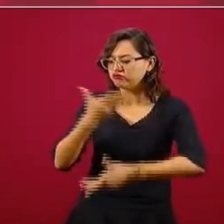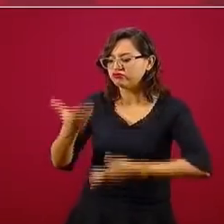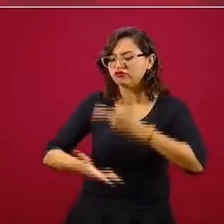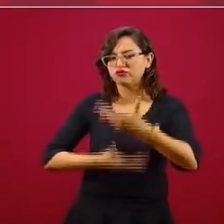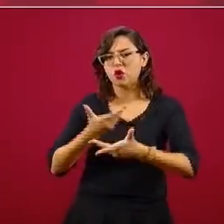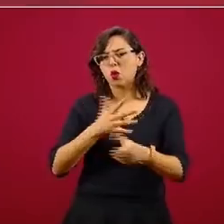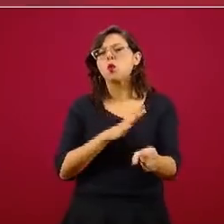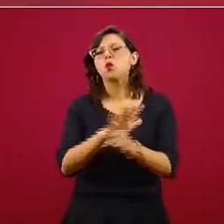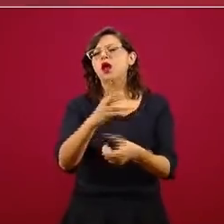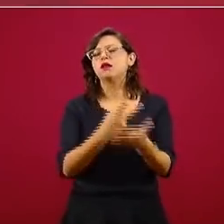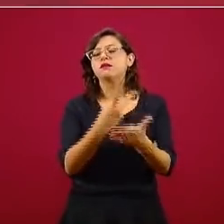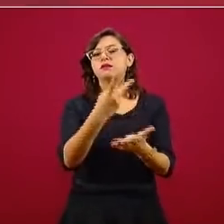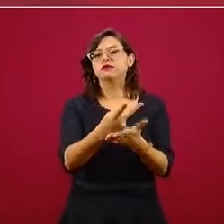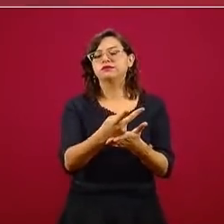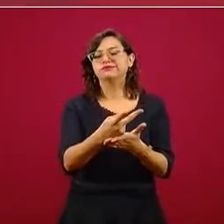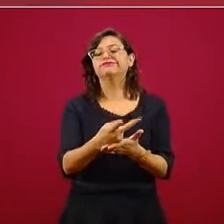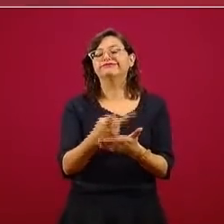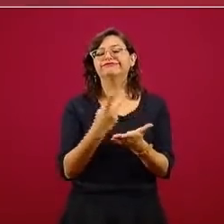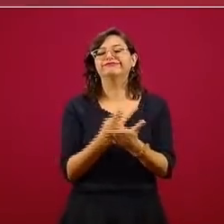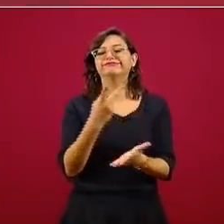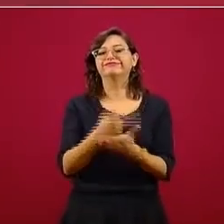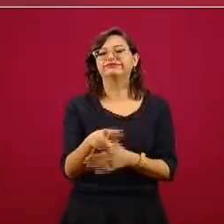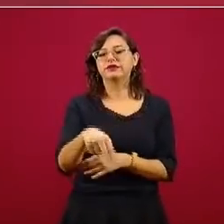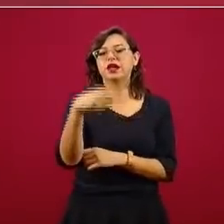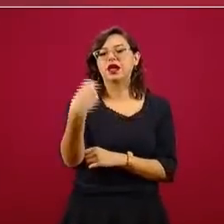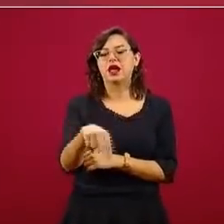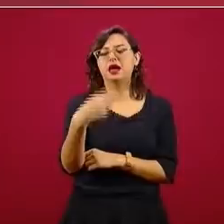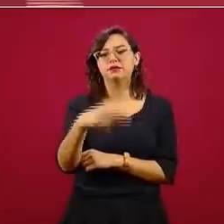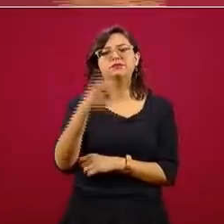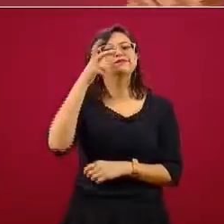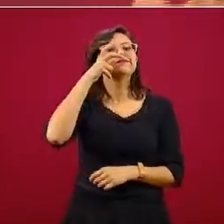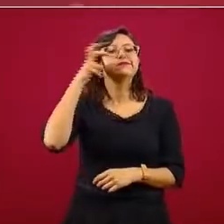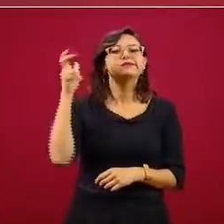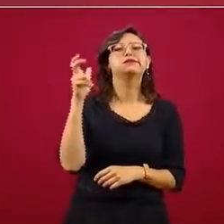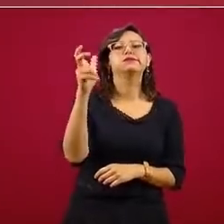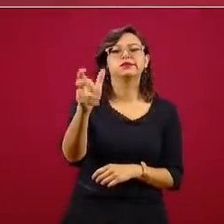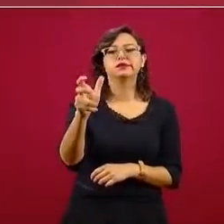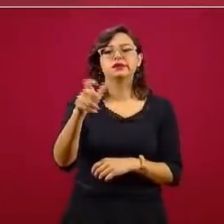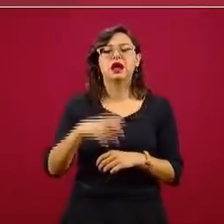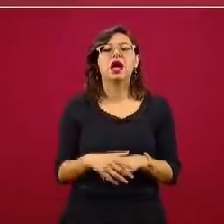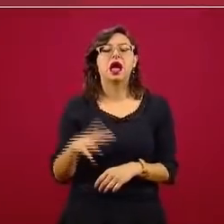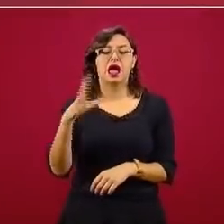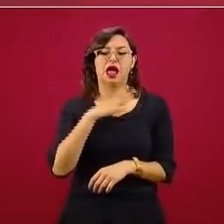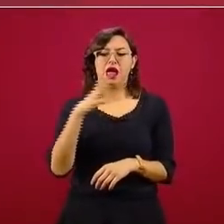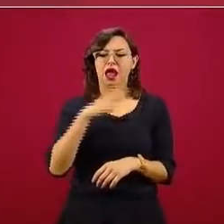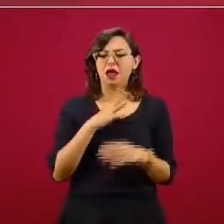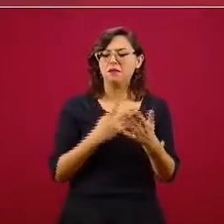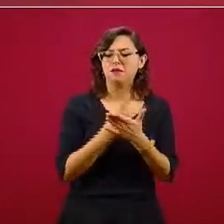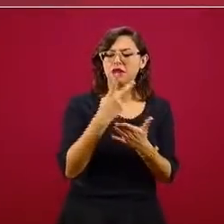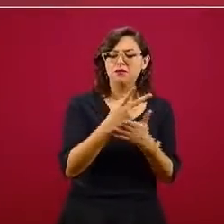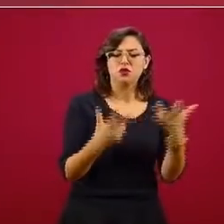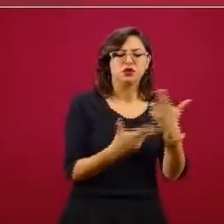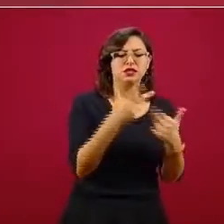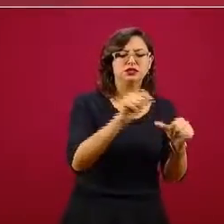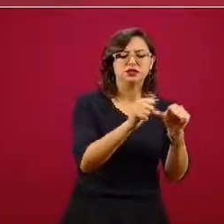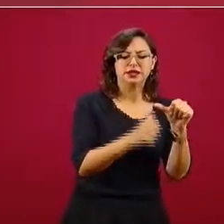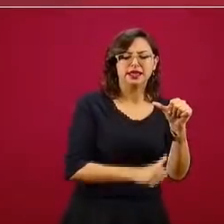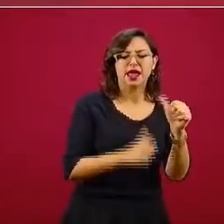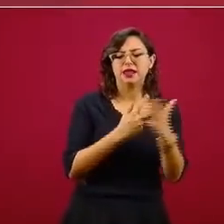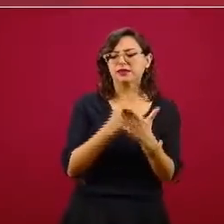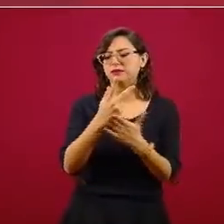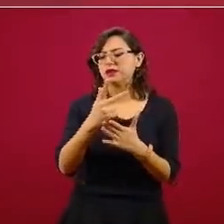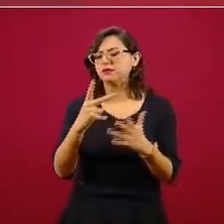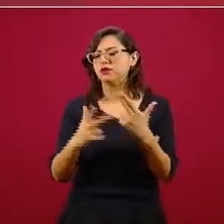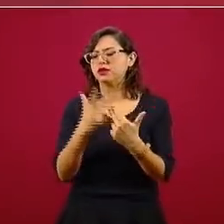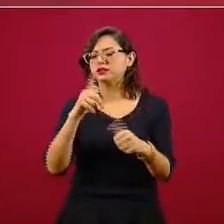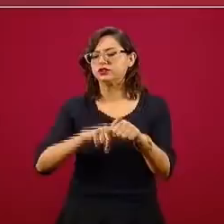Miguel Hidalgo. En esta ley de premios, estímulos y recompensas están los premios nacionales de artes, los premios nacionales del deporte,